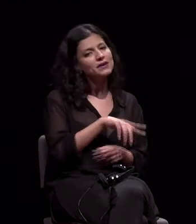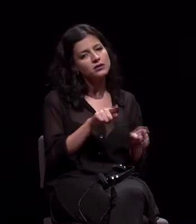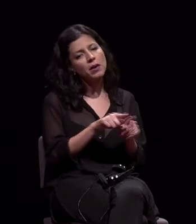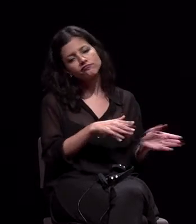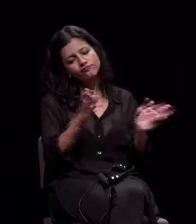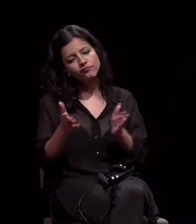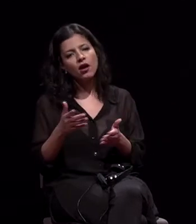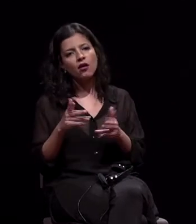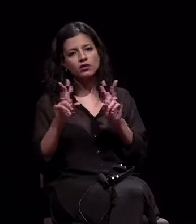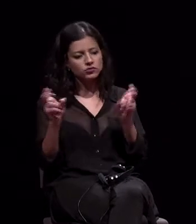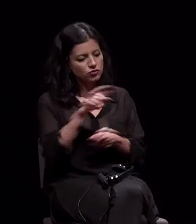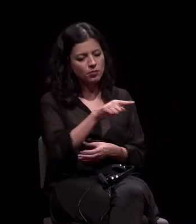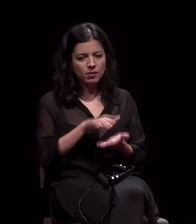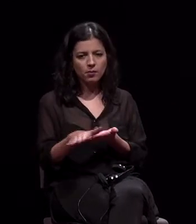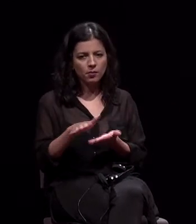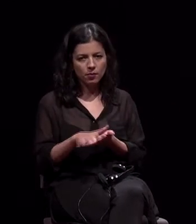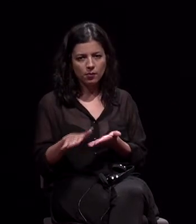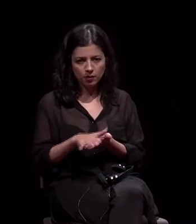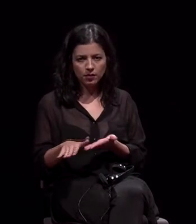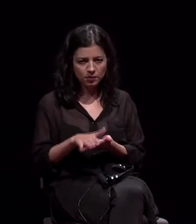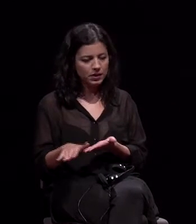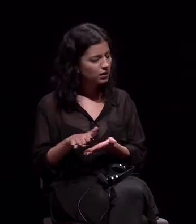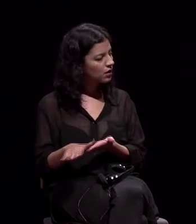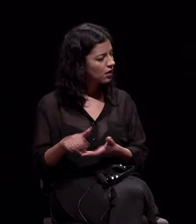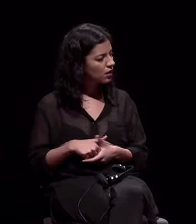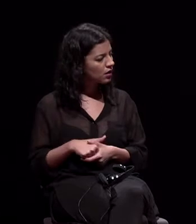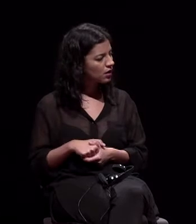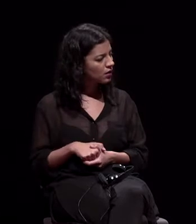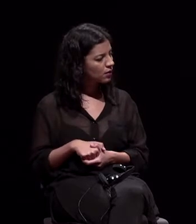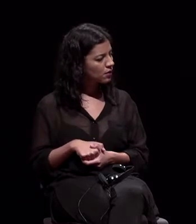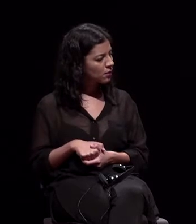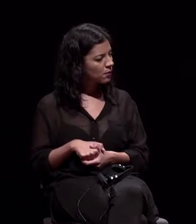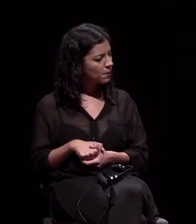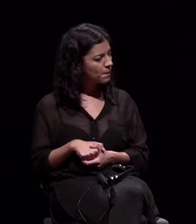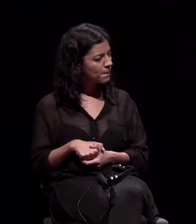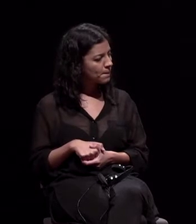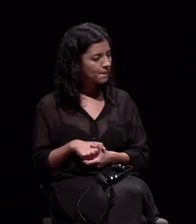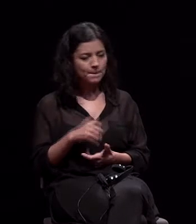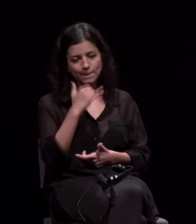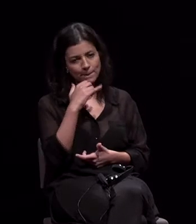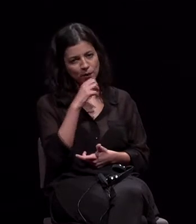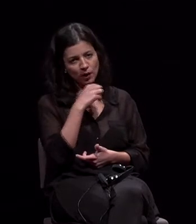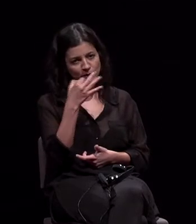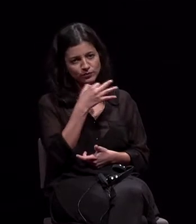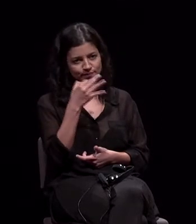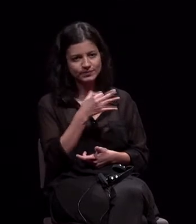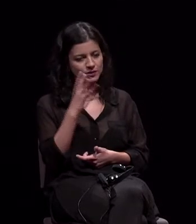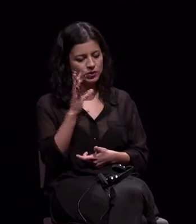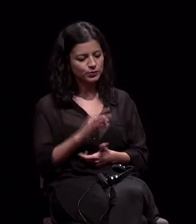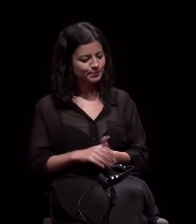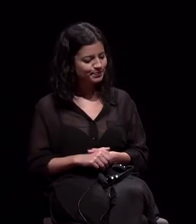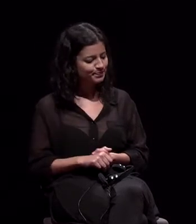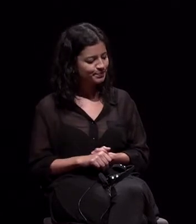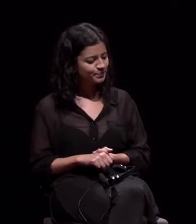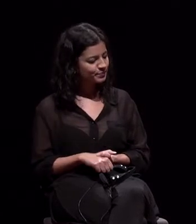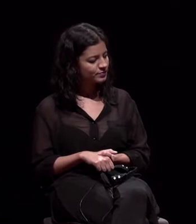directamente de ella. Es verdad que es un poco de cop-out, porque a lo mejor podría haber hablado más de ella hoy aquí, pero también venía en el avión diciendo yo estoy como una cabra, ¿cómo